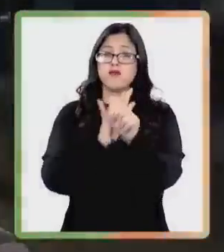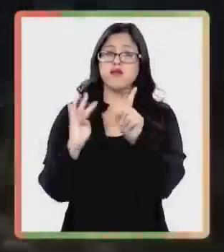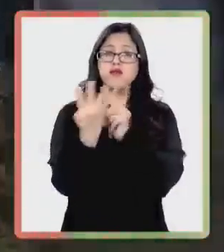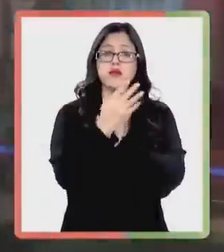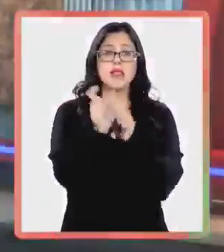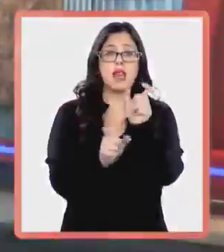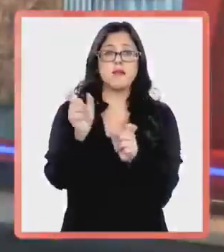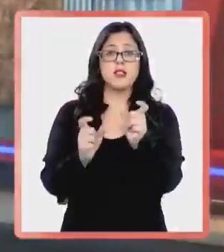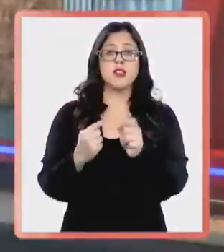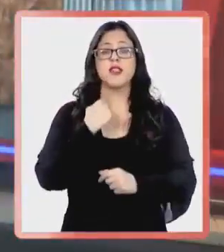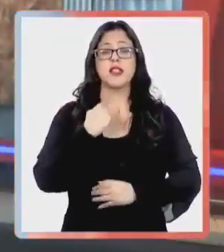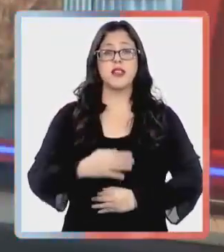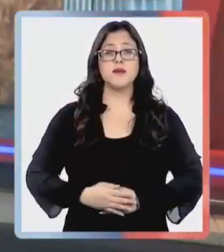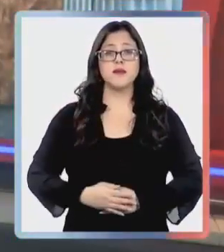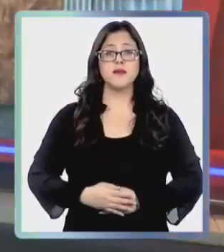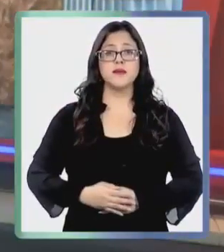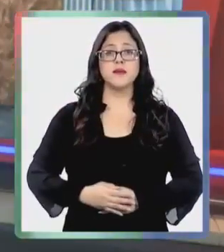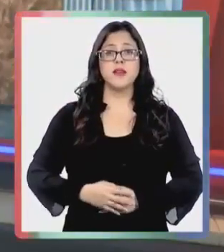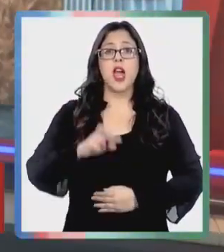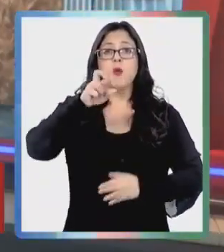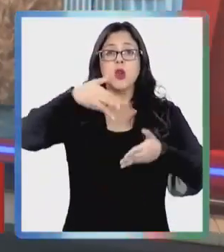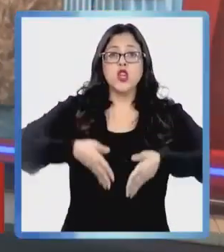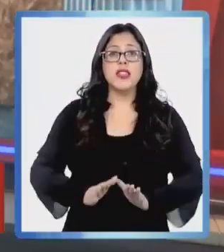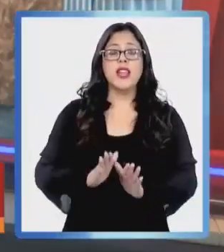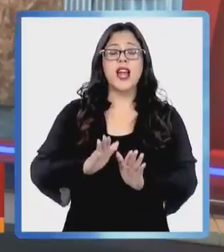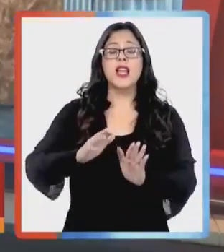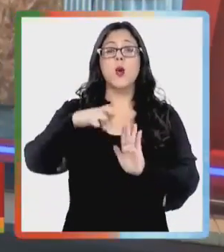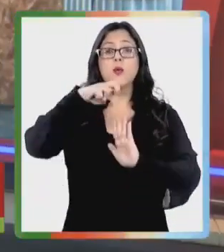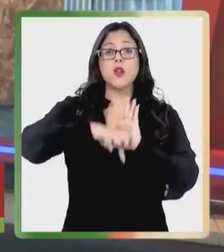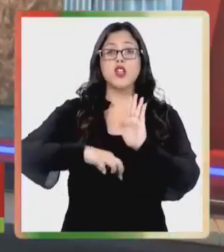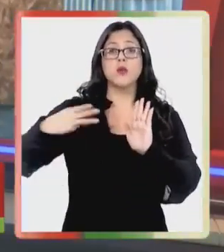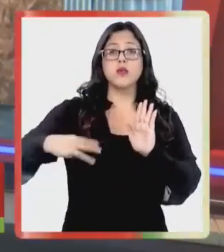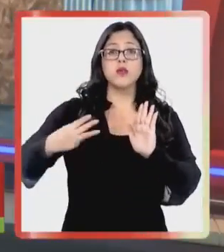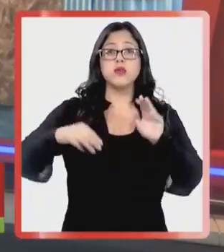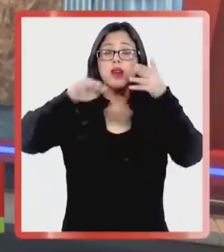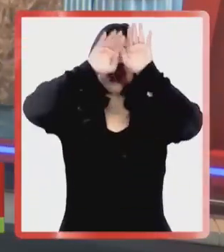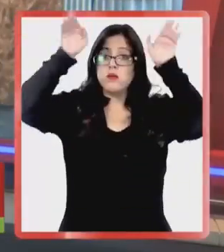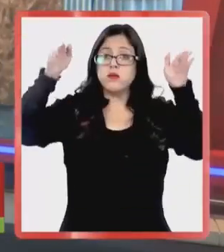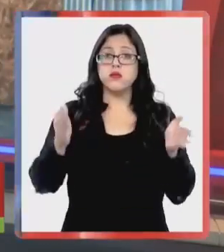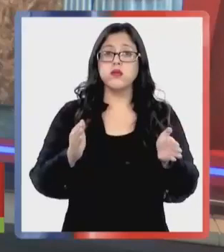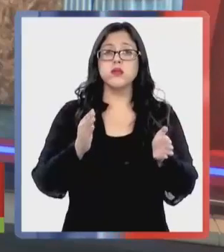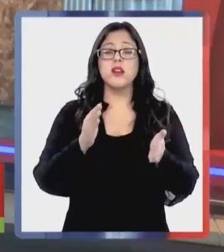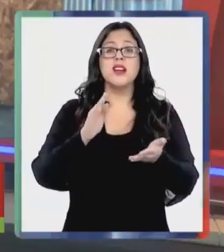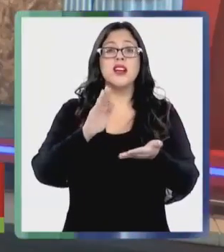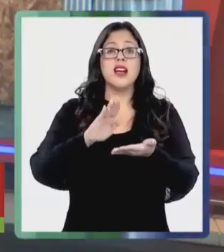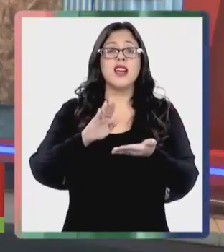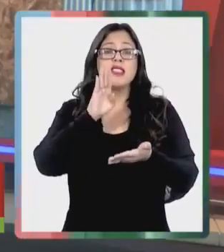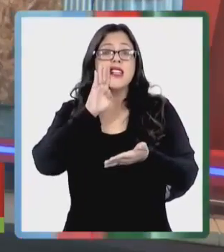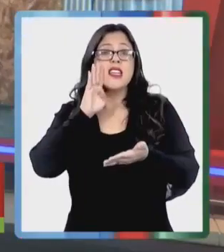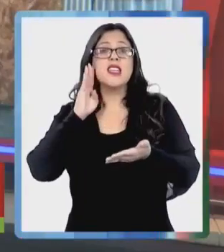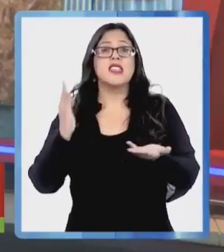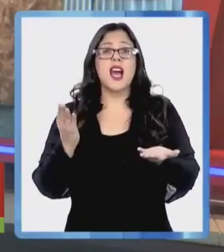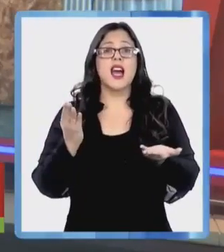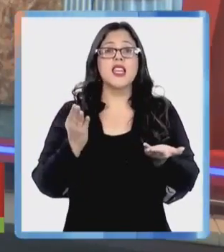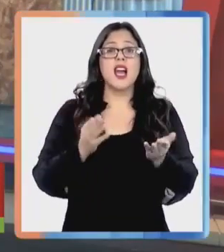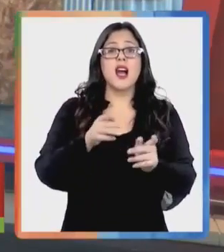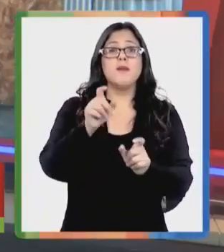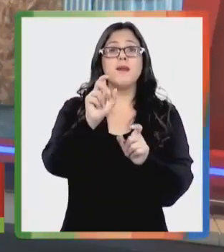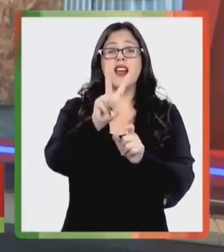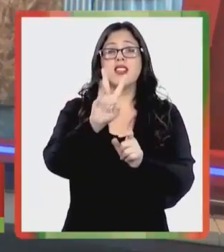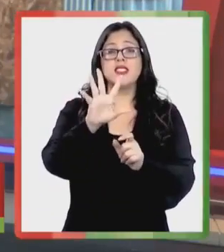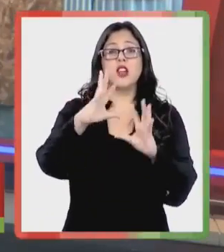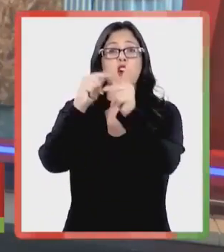damnificado. En Puerto Natales, un proyecto municipal va a entregar casetas sanitarias a 25 familias. Cada caseta cuenta con